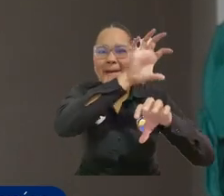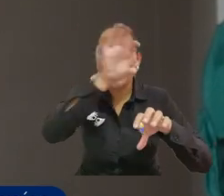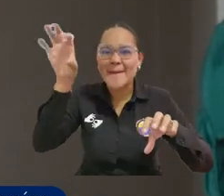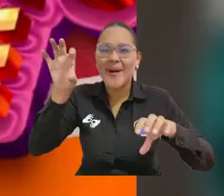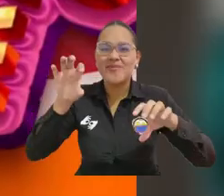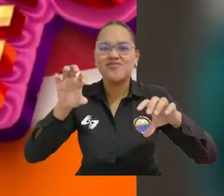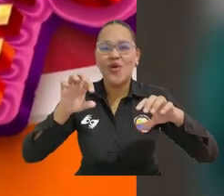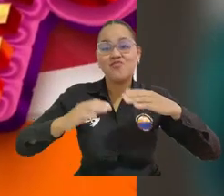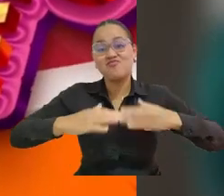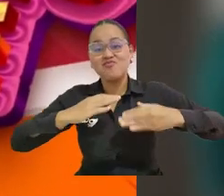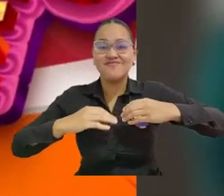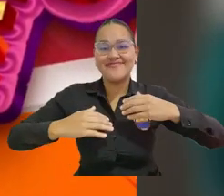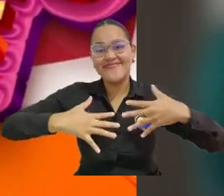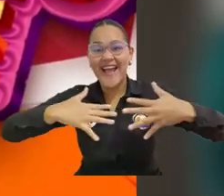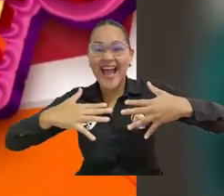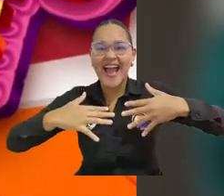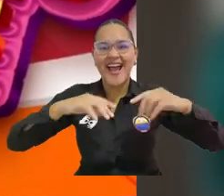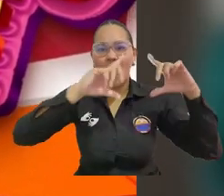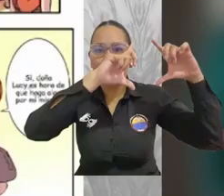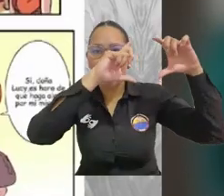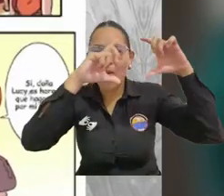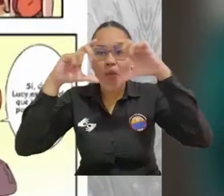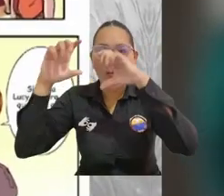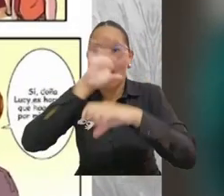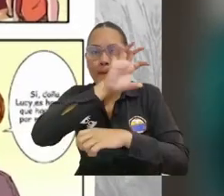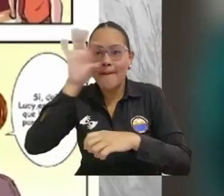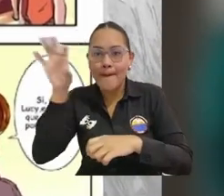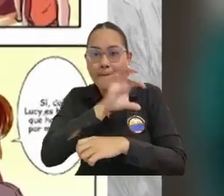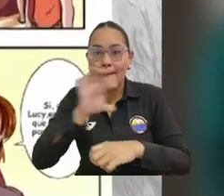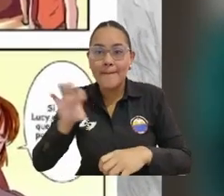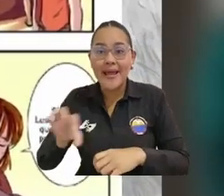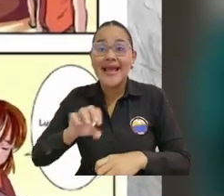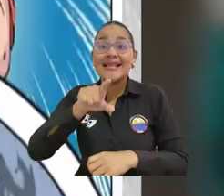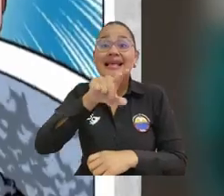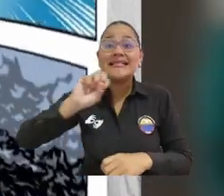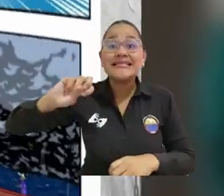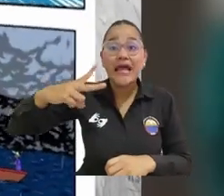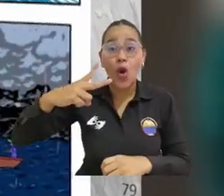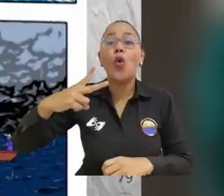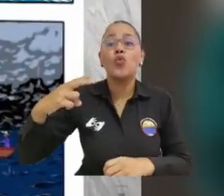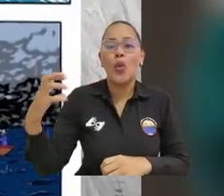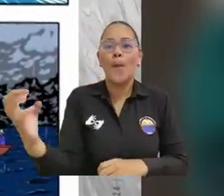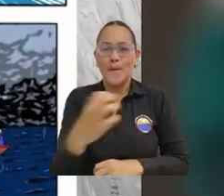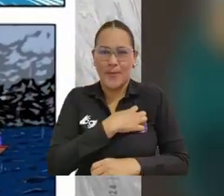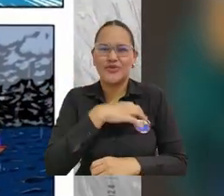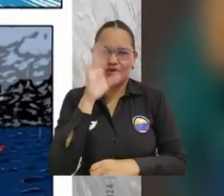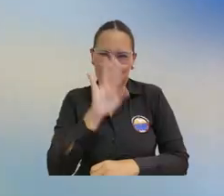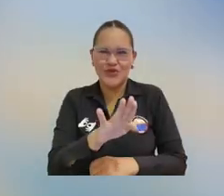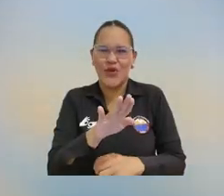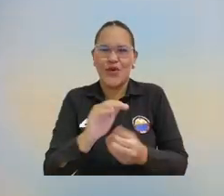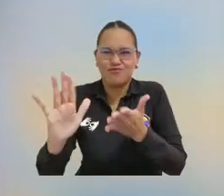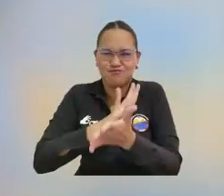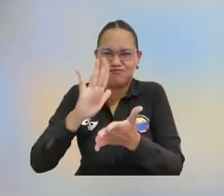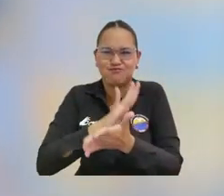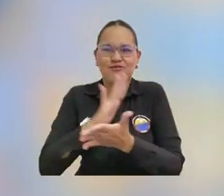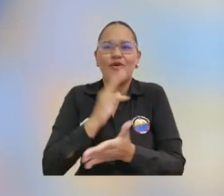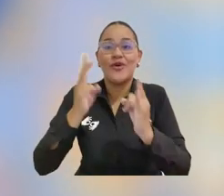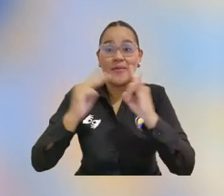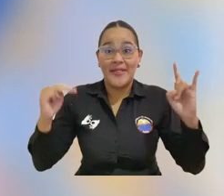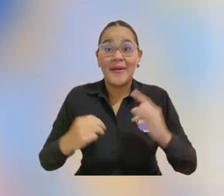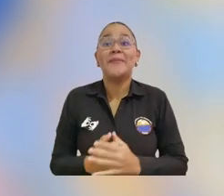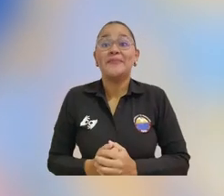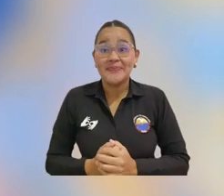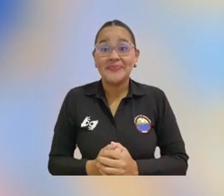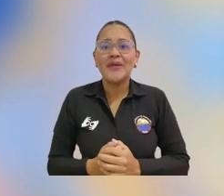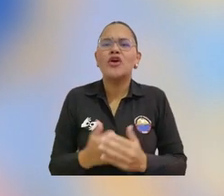cómics en donde se publicó el segundo puesto del concurso realizado por parte de la editorial de la Universidad del Magdalena en esta nueva